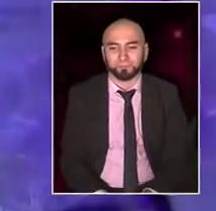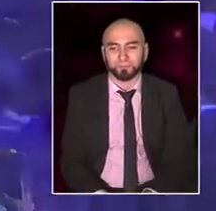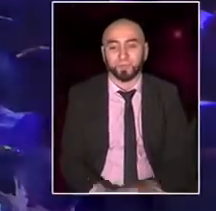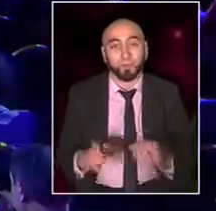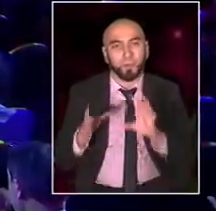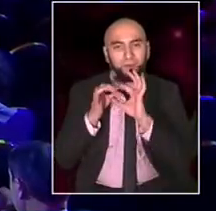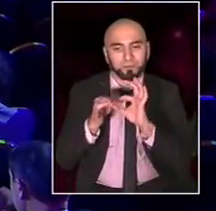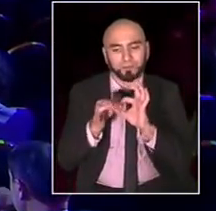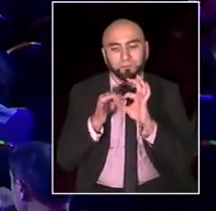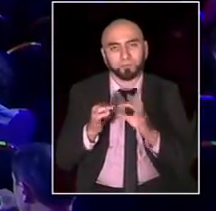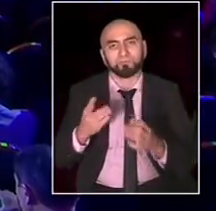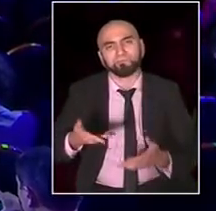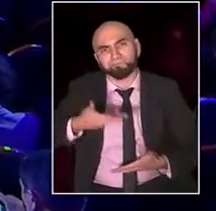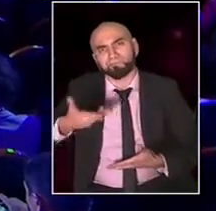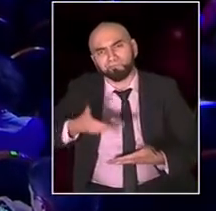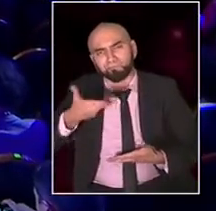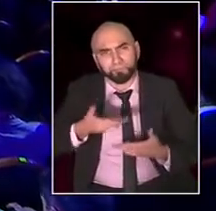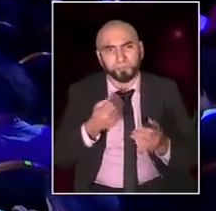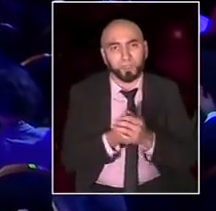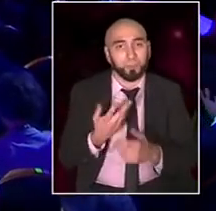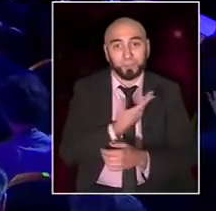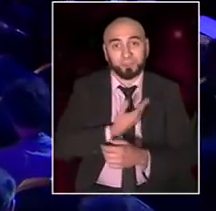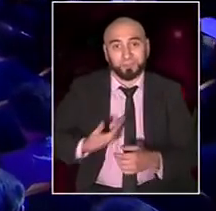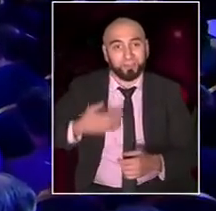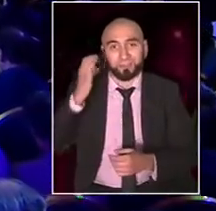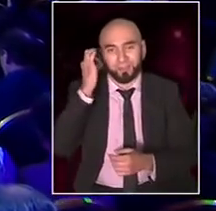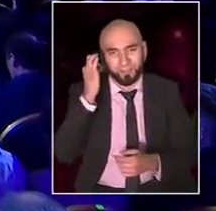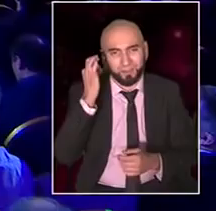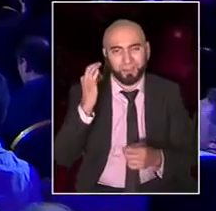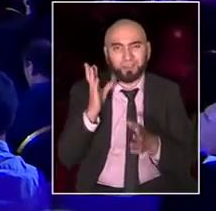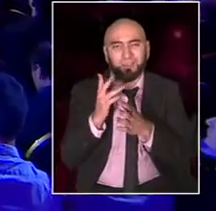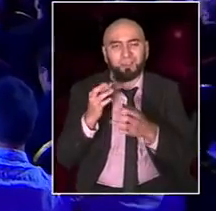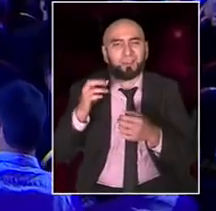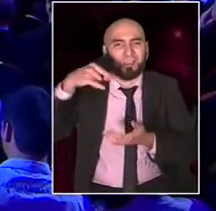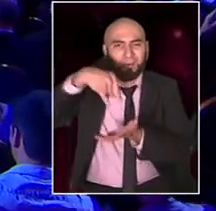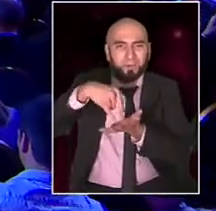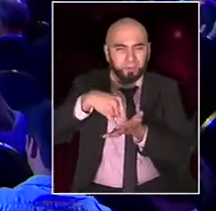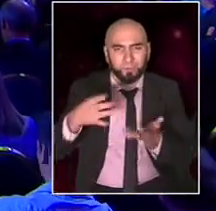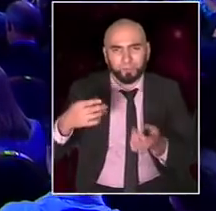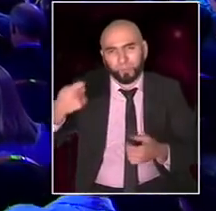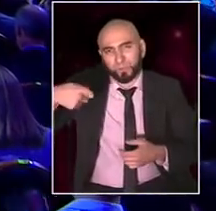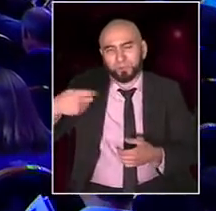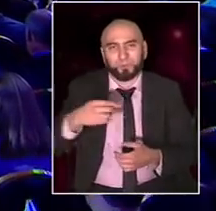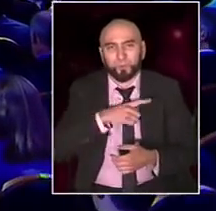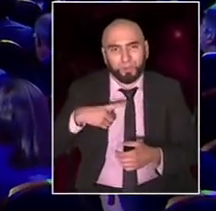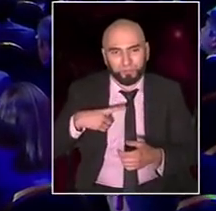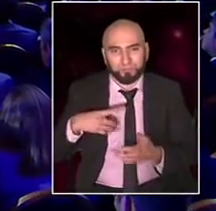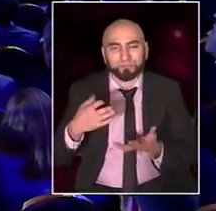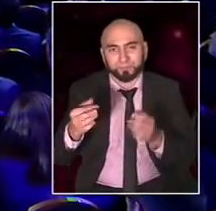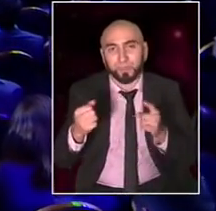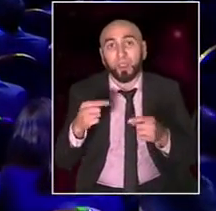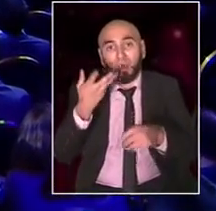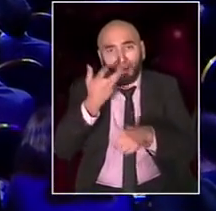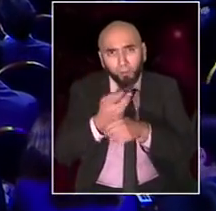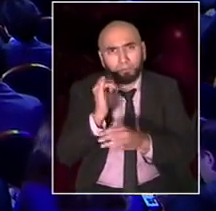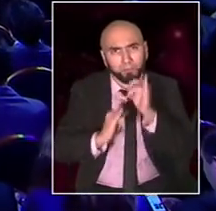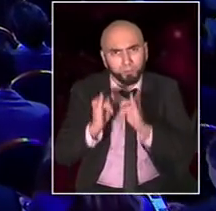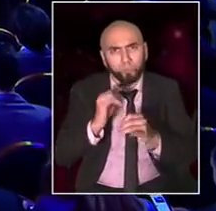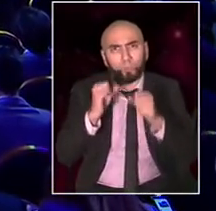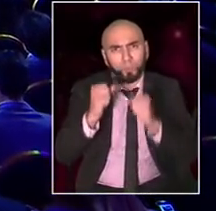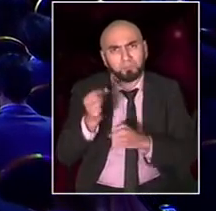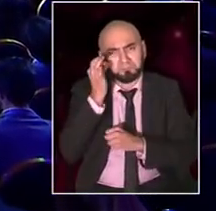Agradecemos las palabras de la presidenta de la Cámara de Diputados, la señora Maya Fernández. Como bien lo dijo, hay un sitio donde pueden ver absolutamente todas